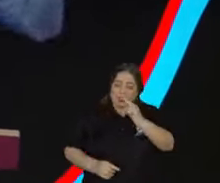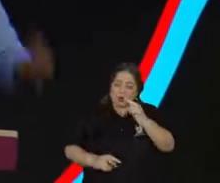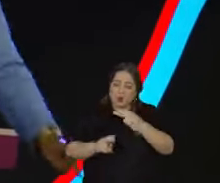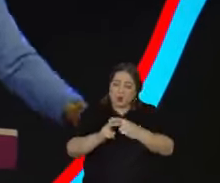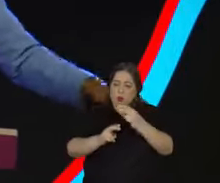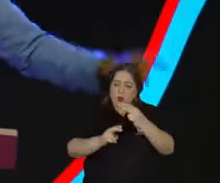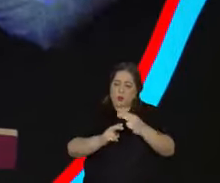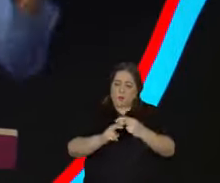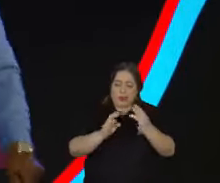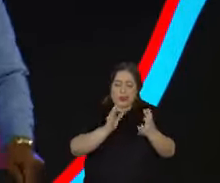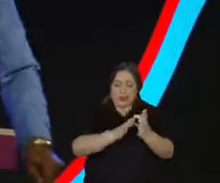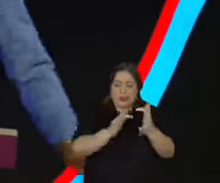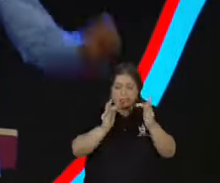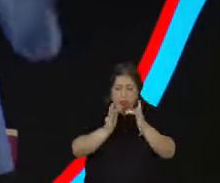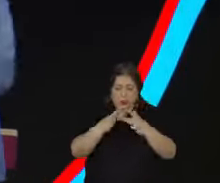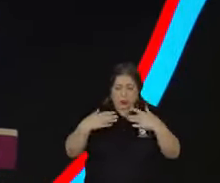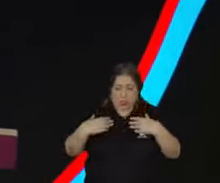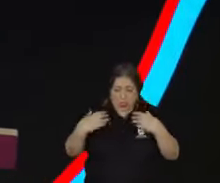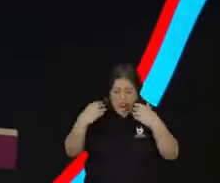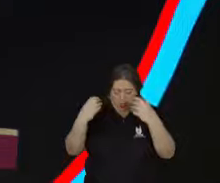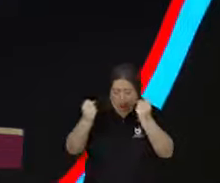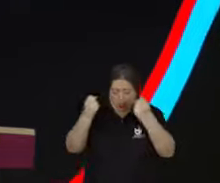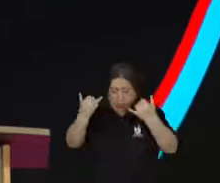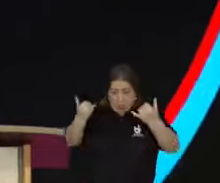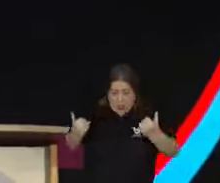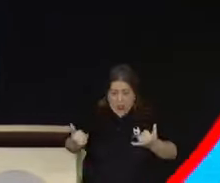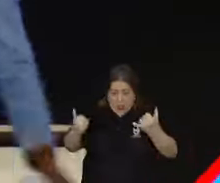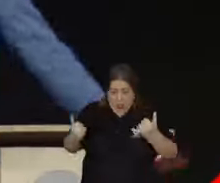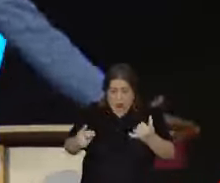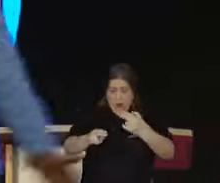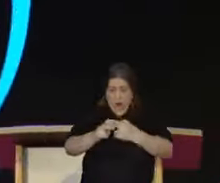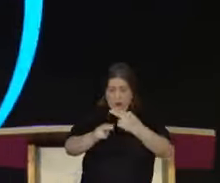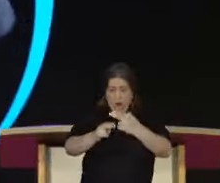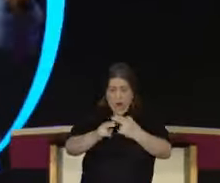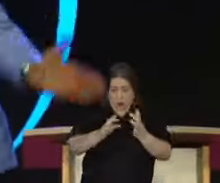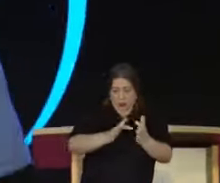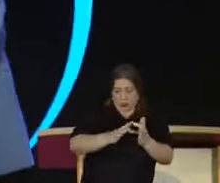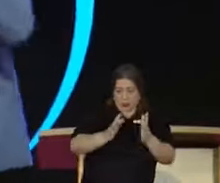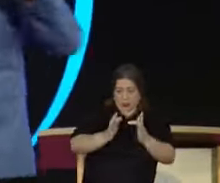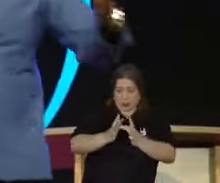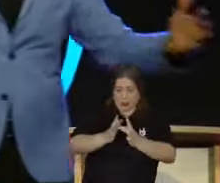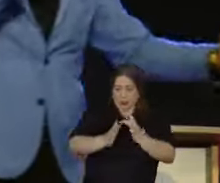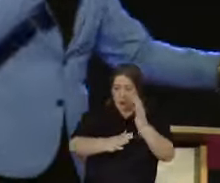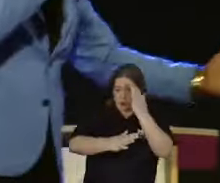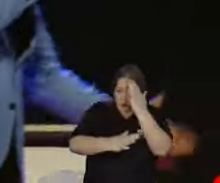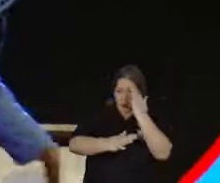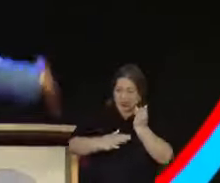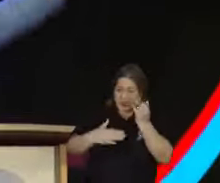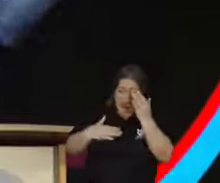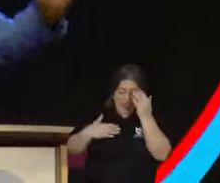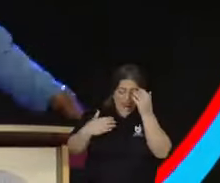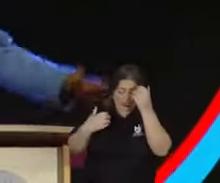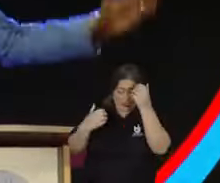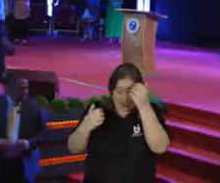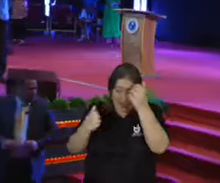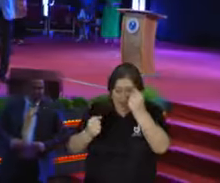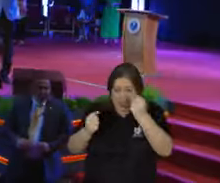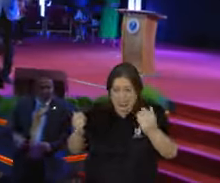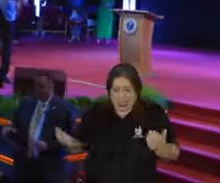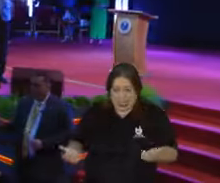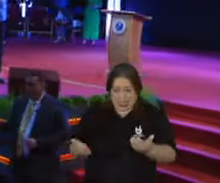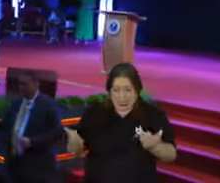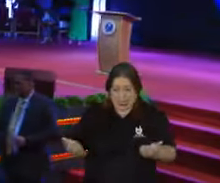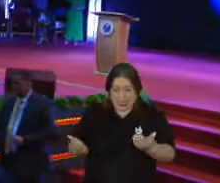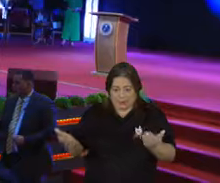ahora, ahora, ahora, ahora, en el nombre de Jesús, se esparce la sanidad de Dios en este lugar. Hay sanidad para los